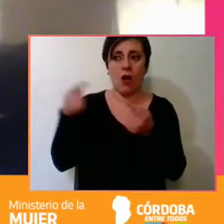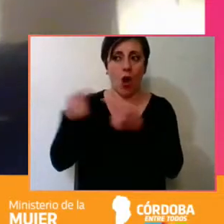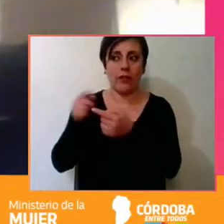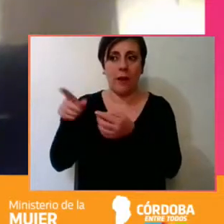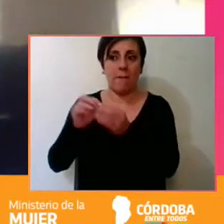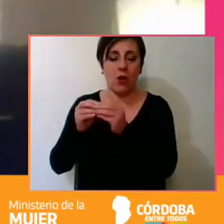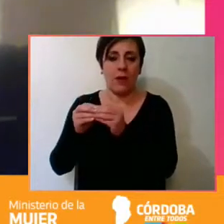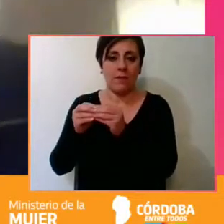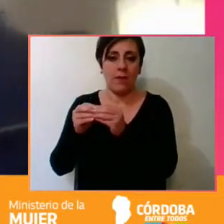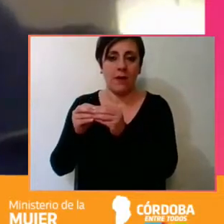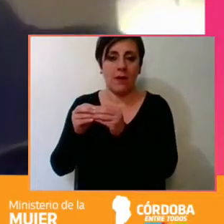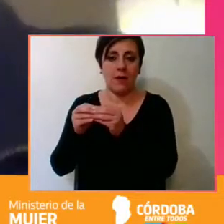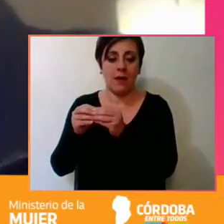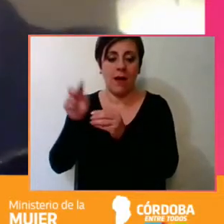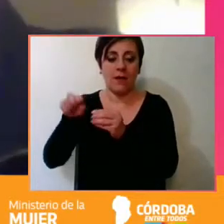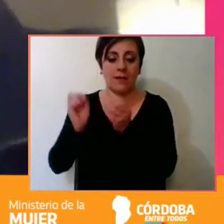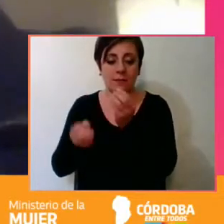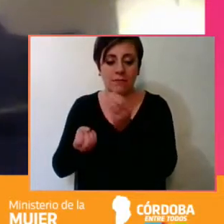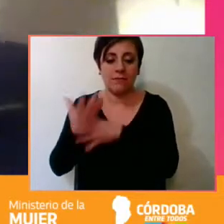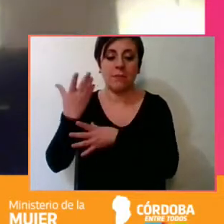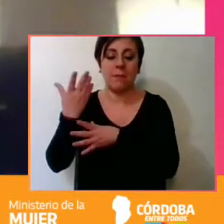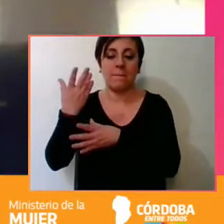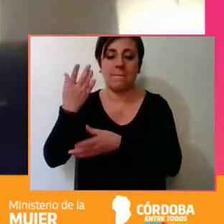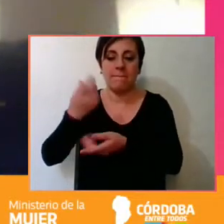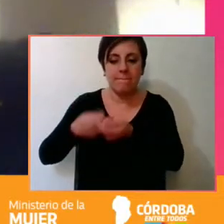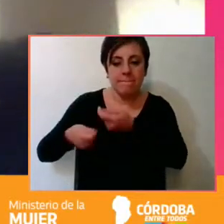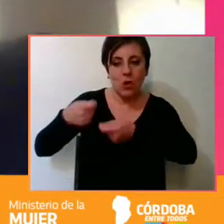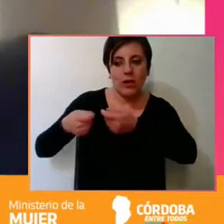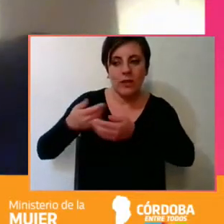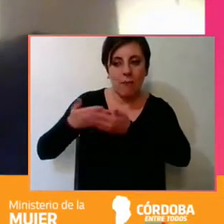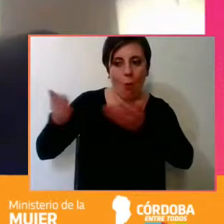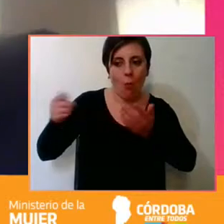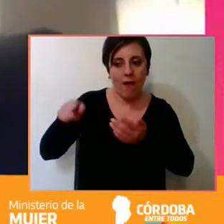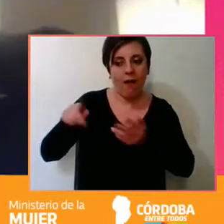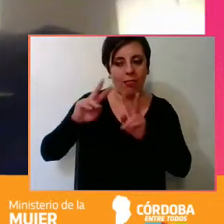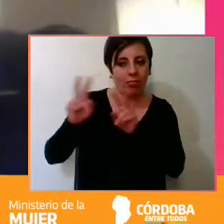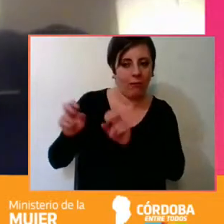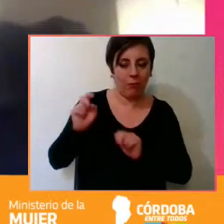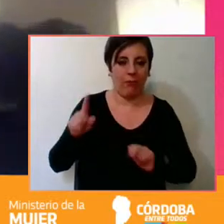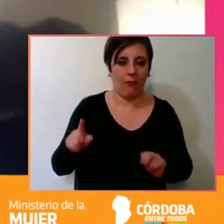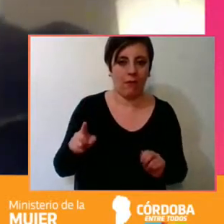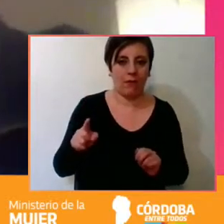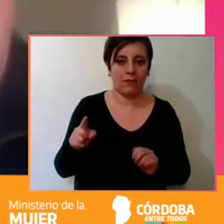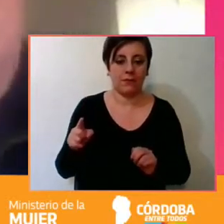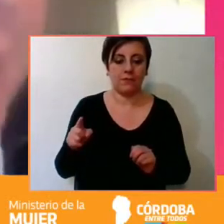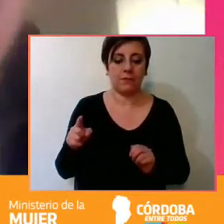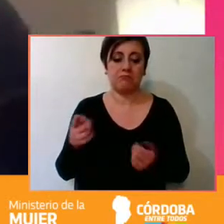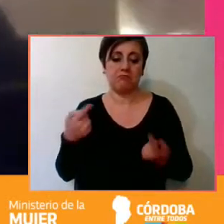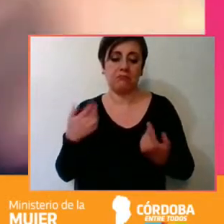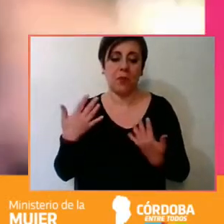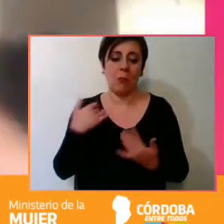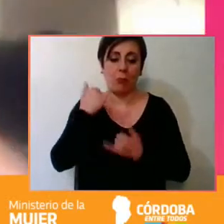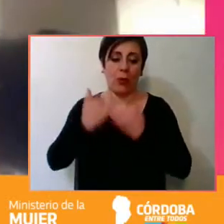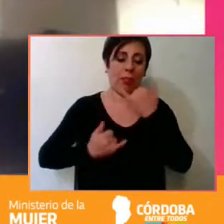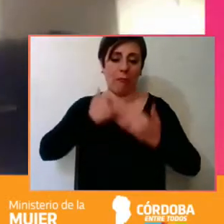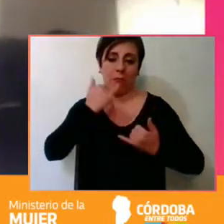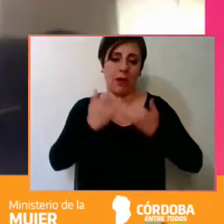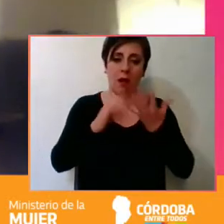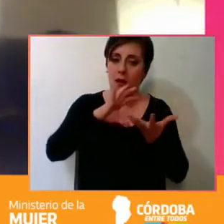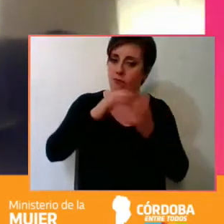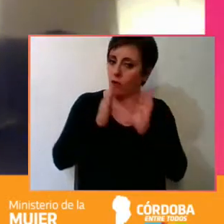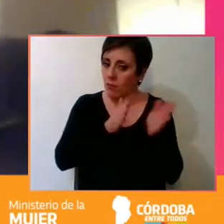Así se han gestado las políticas públicas contra este problema. Y esto puede explicar en parte,